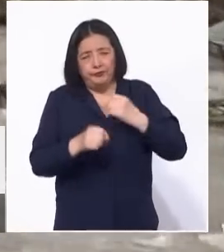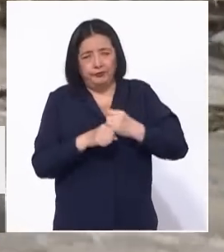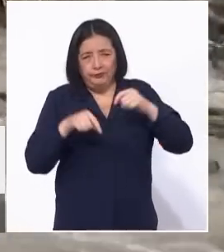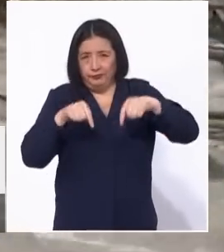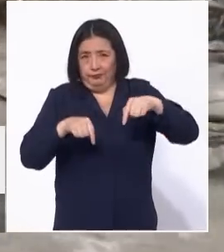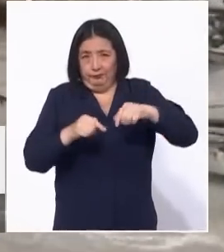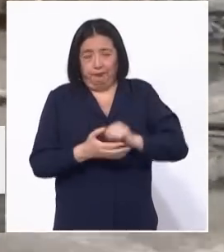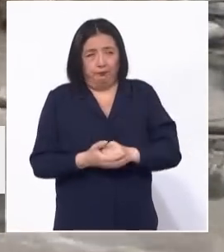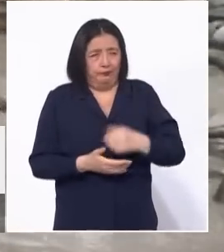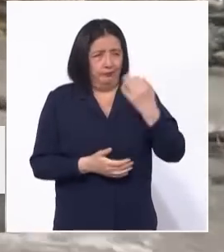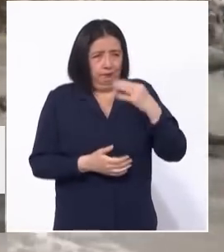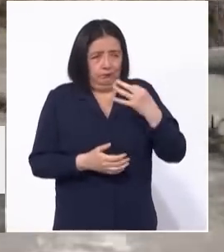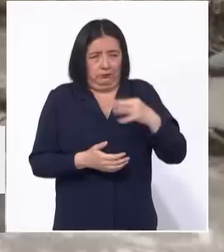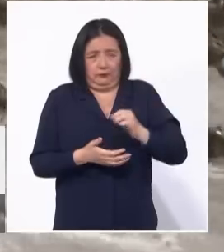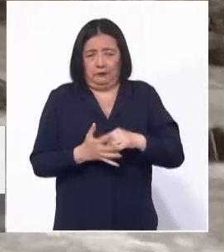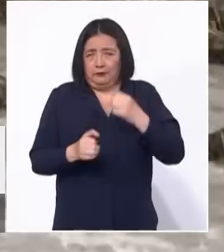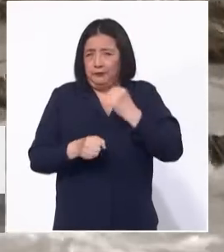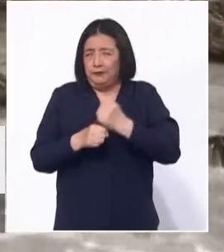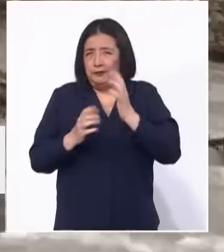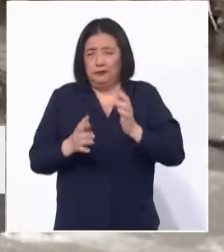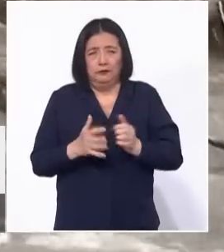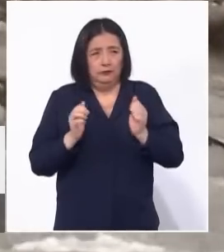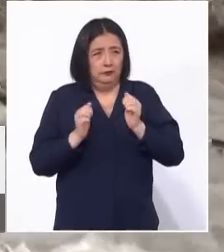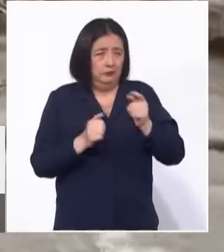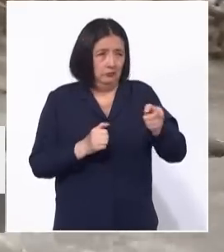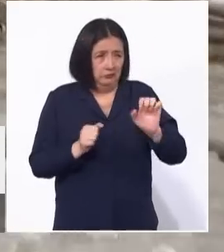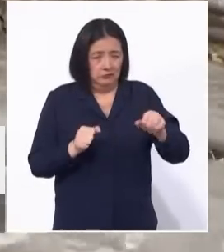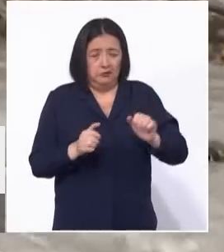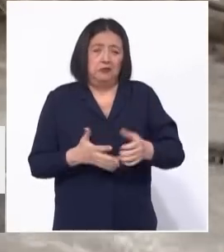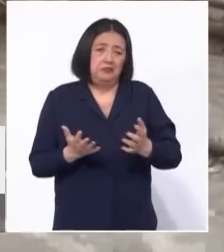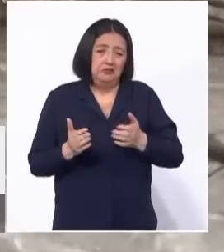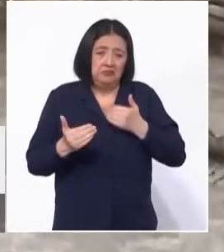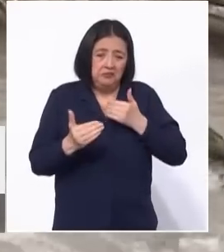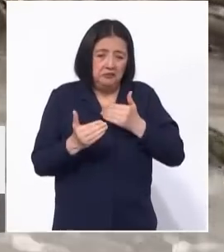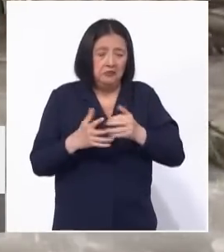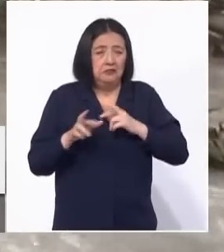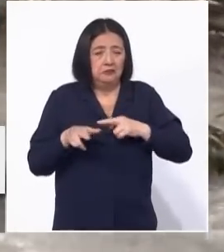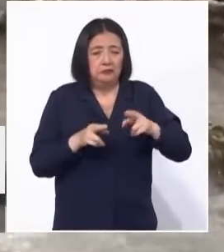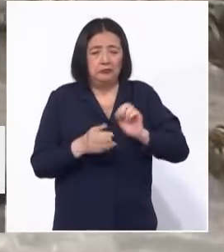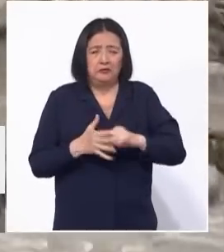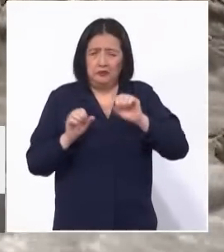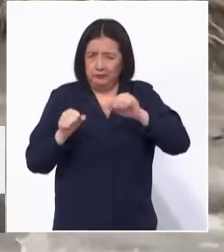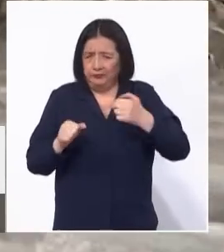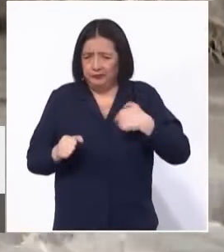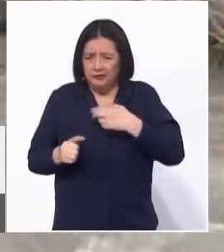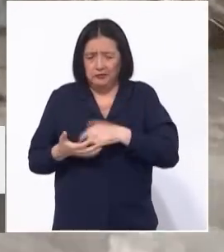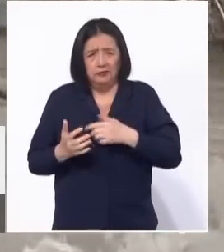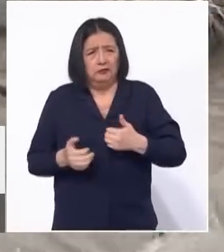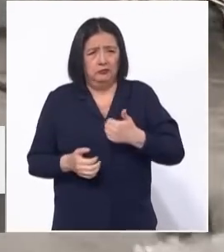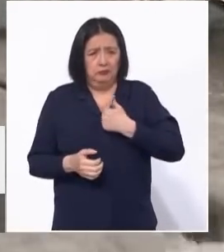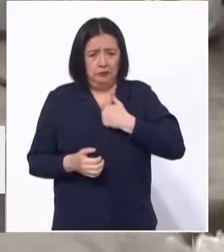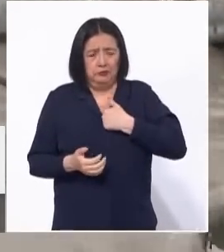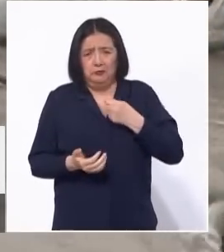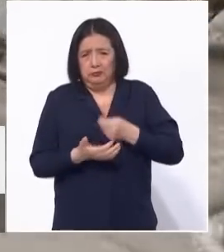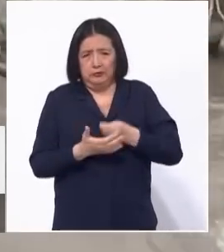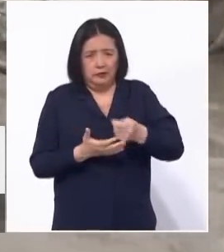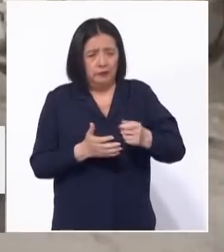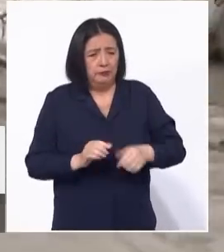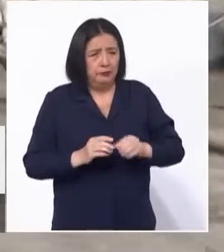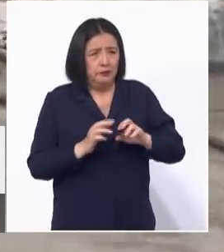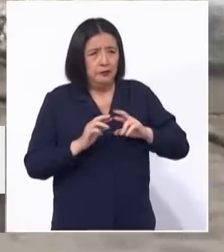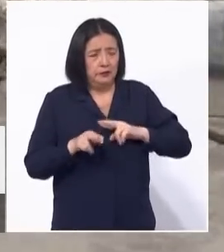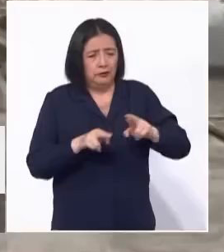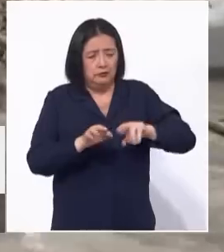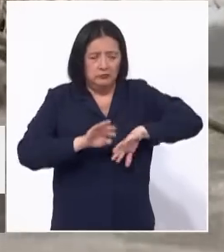o sea, siempre hemos trabajado junto con el río y nuestro negocio, descolmatándolo con nuestro propio bolsillo. Traíamos